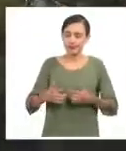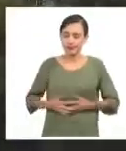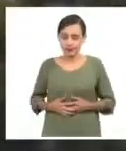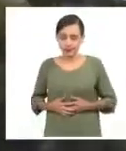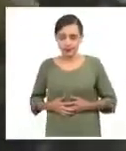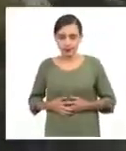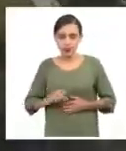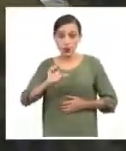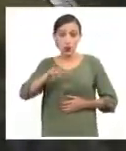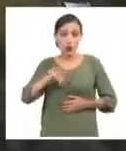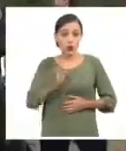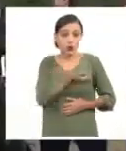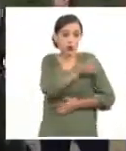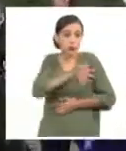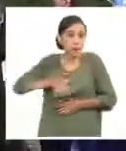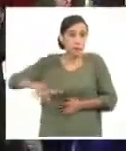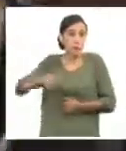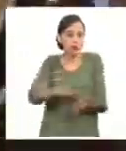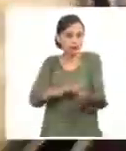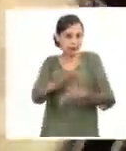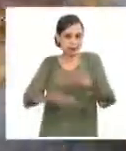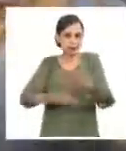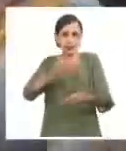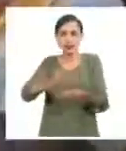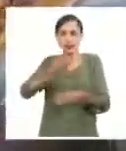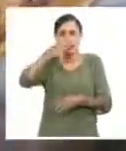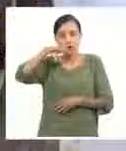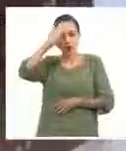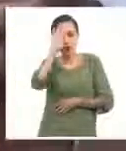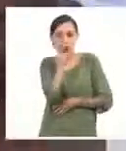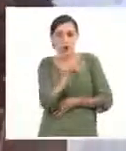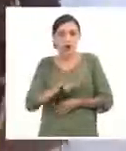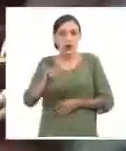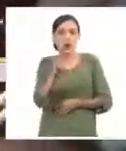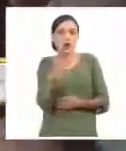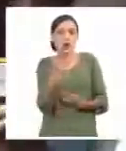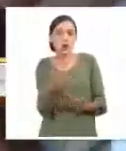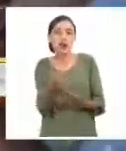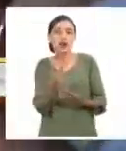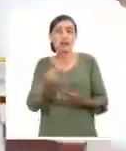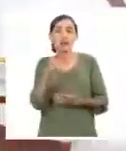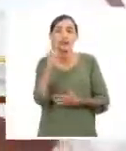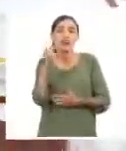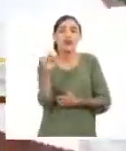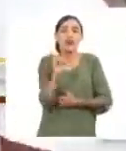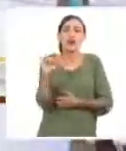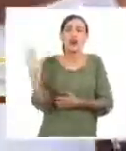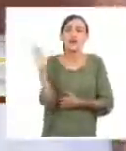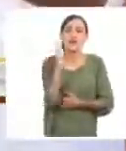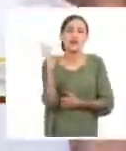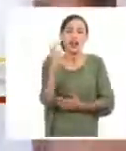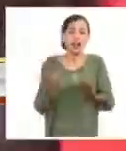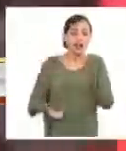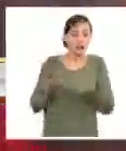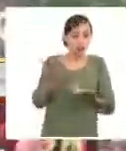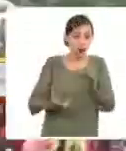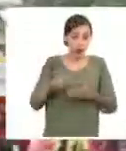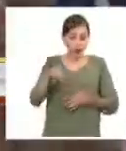popular tradicional se activa en Santiago de Cuba como plaza de resistencia con el regreso de la Fiesta del Fuego, que en